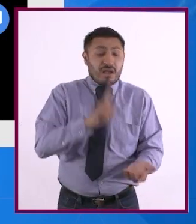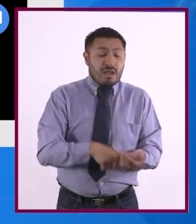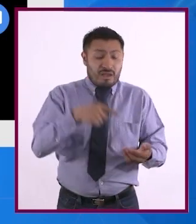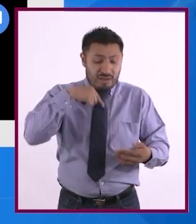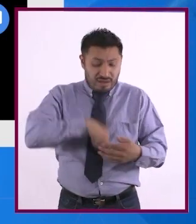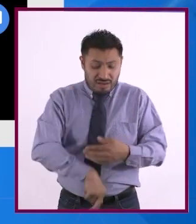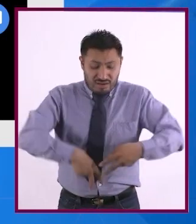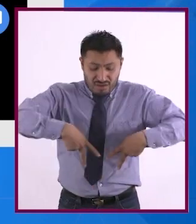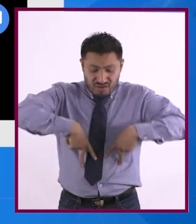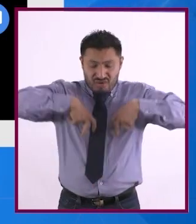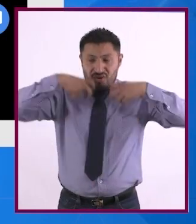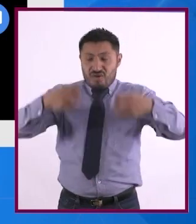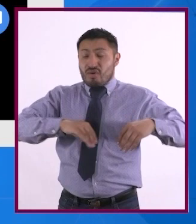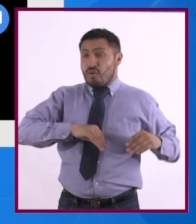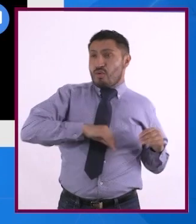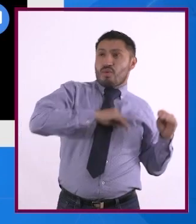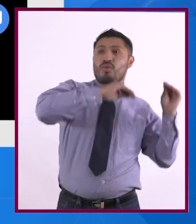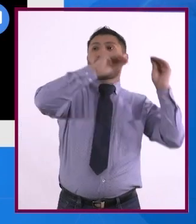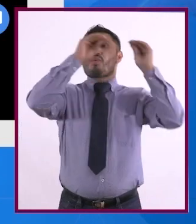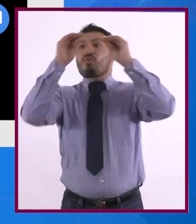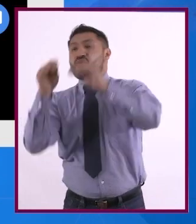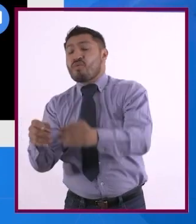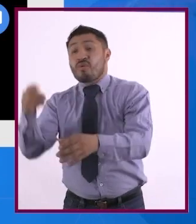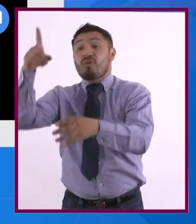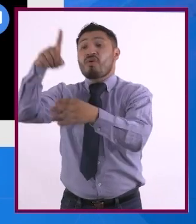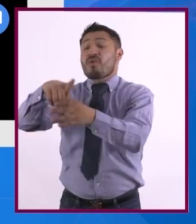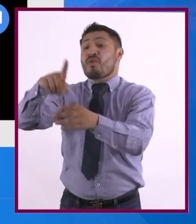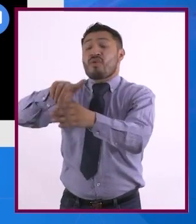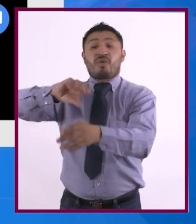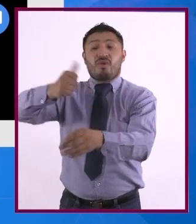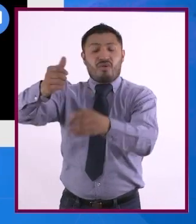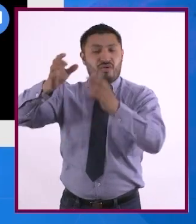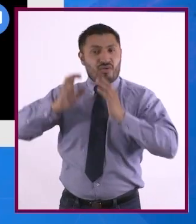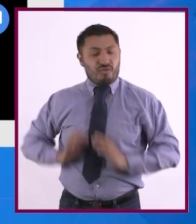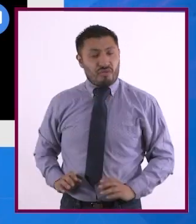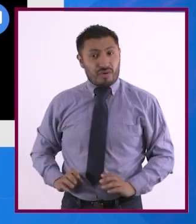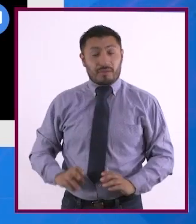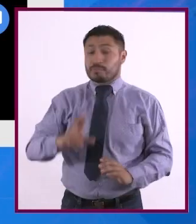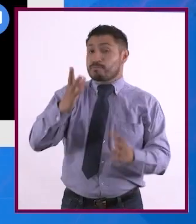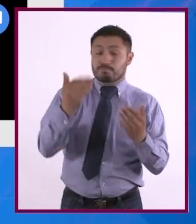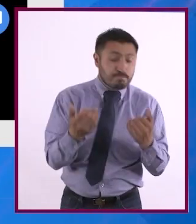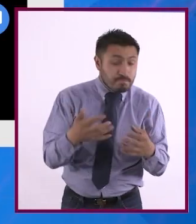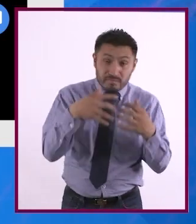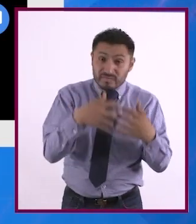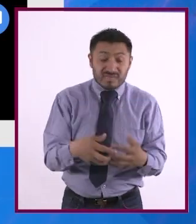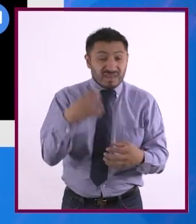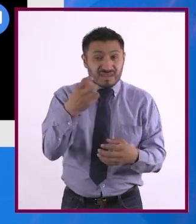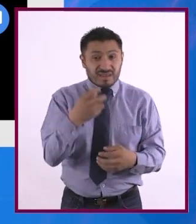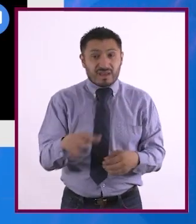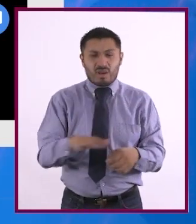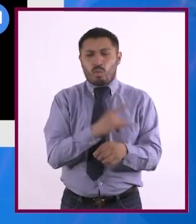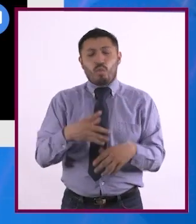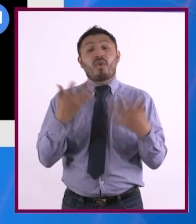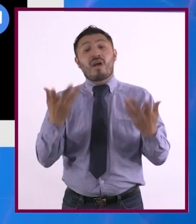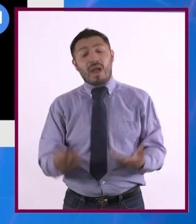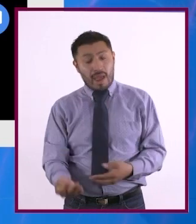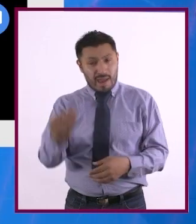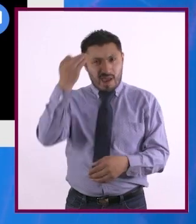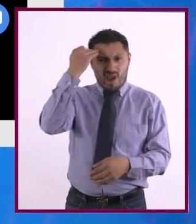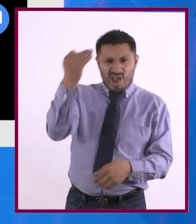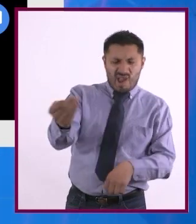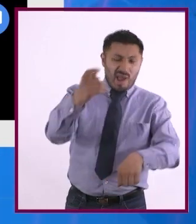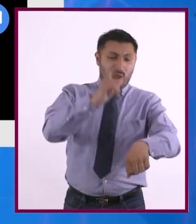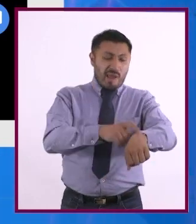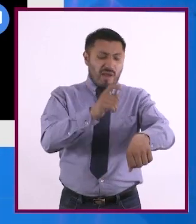una persona, trasladarlo para finalmente trasplantarlo con otra. ¿Por qué no lo tenemos? Porque los tiempos más o menos